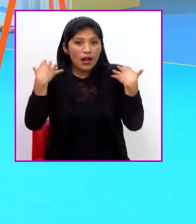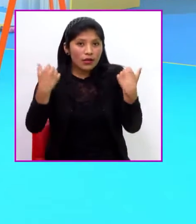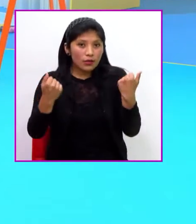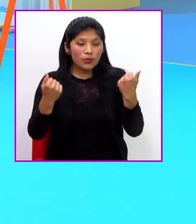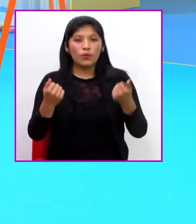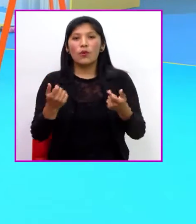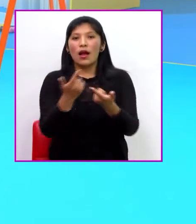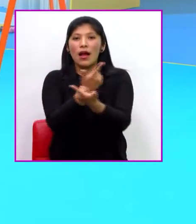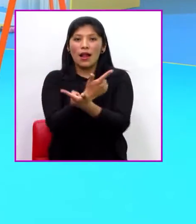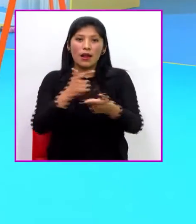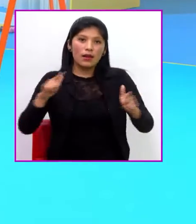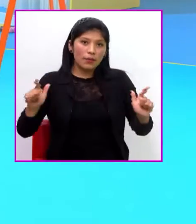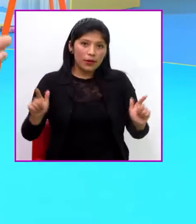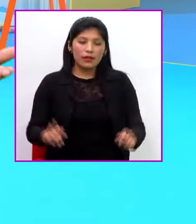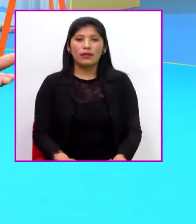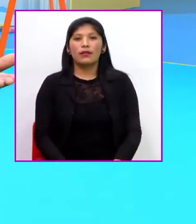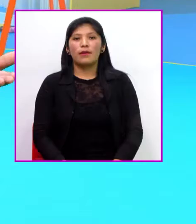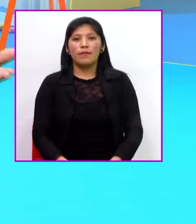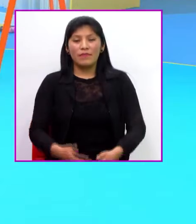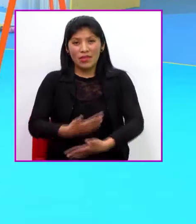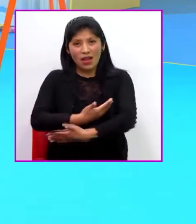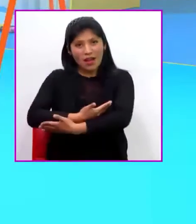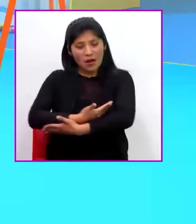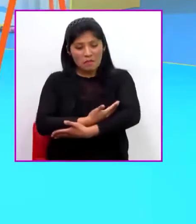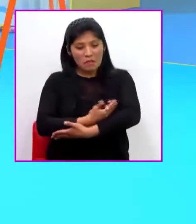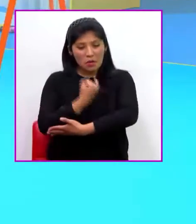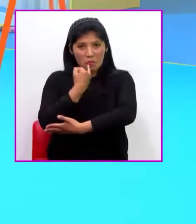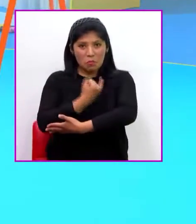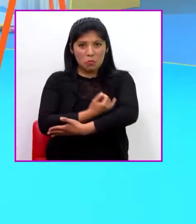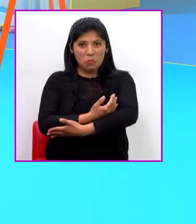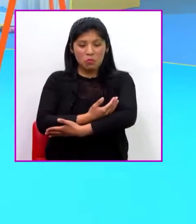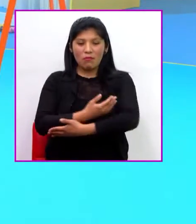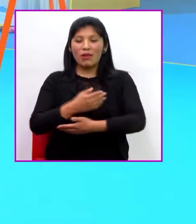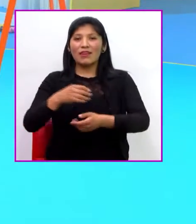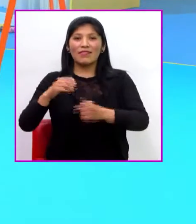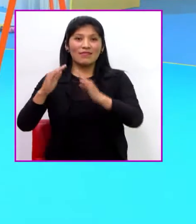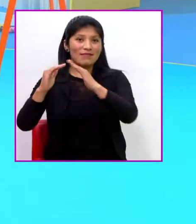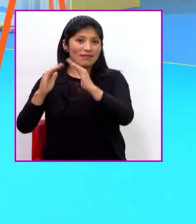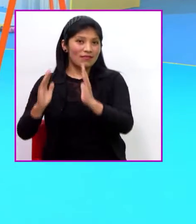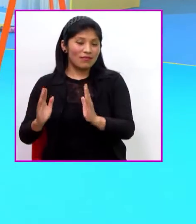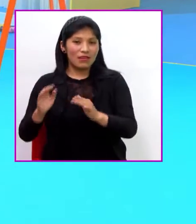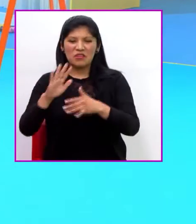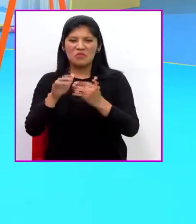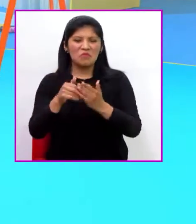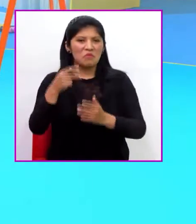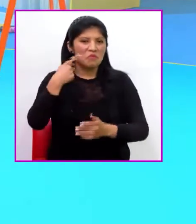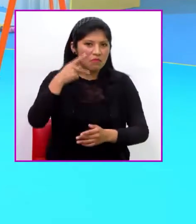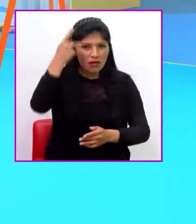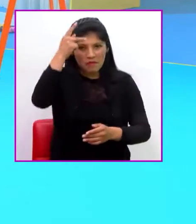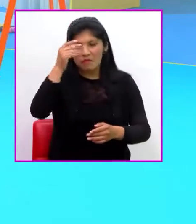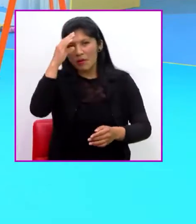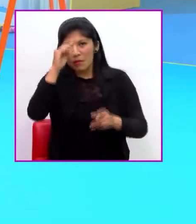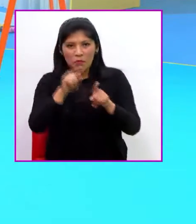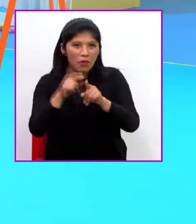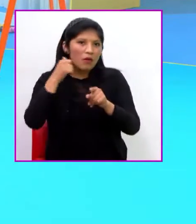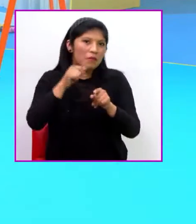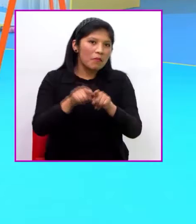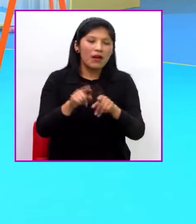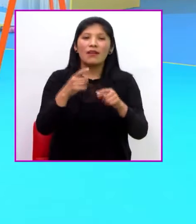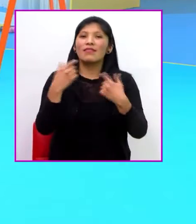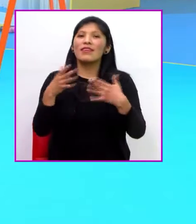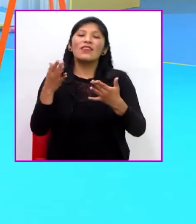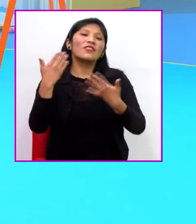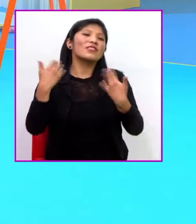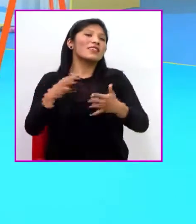el derecho a la libertad. El bebé que está en la casa, el hermanito que está en la casa, el primo o la prima, bebé que está en la casa,